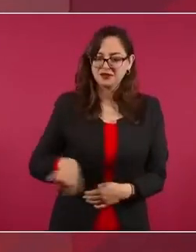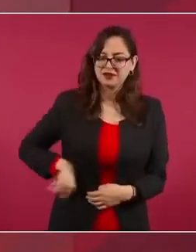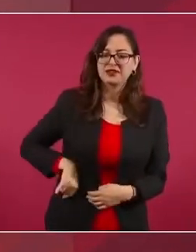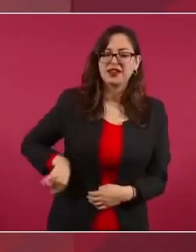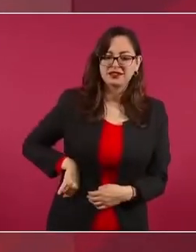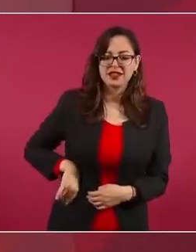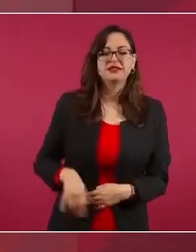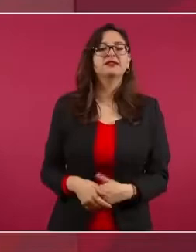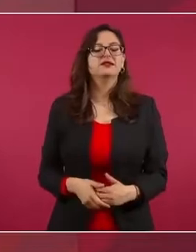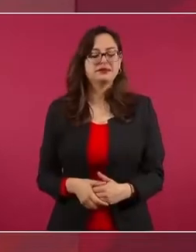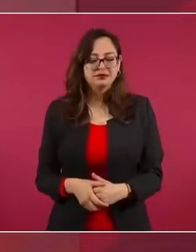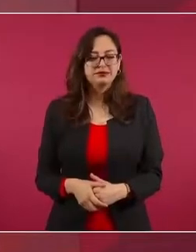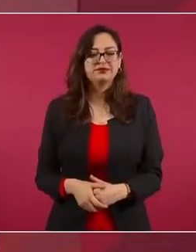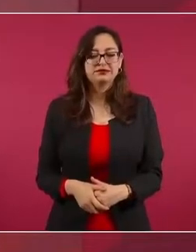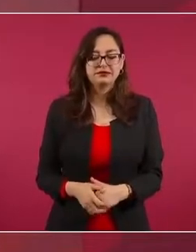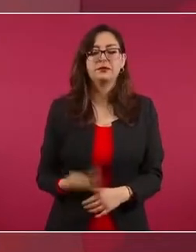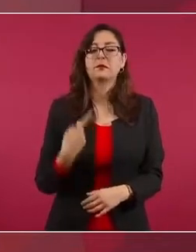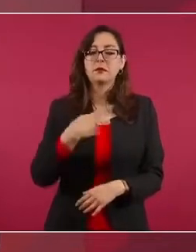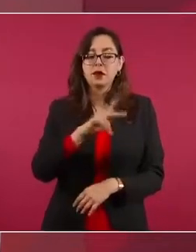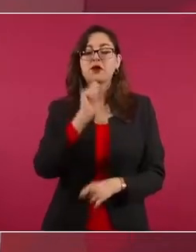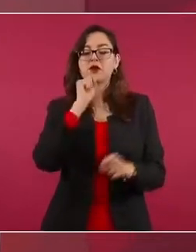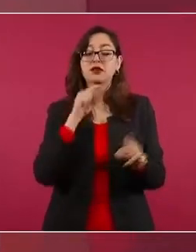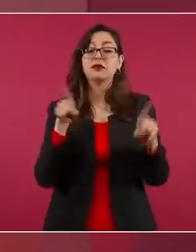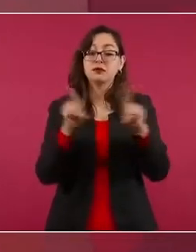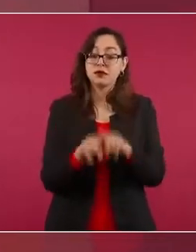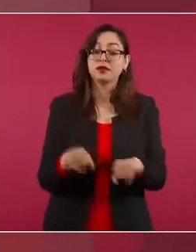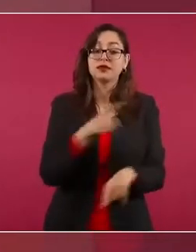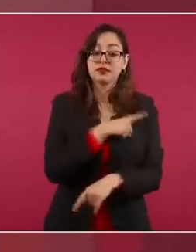importante, sobre todo porque